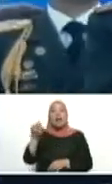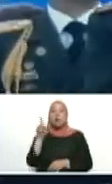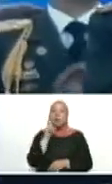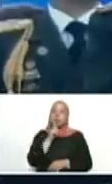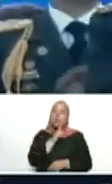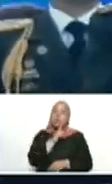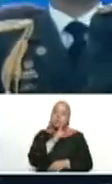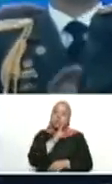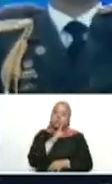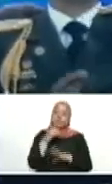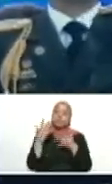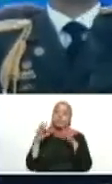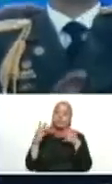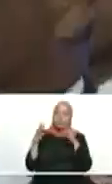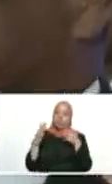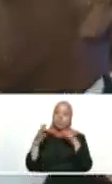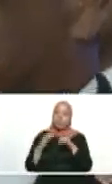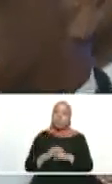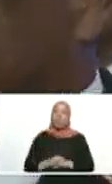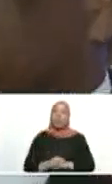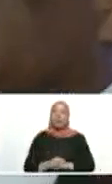Bolivariana.